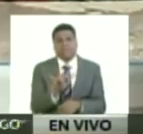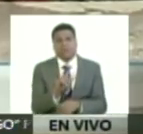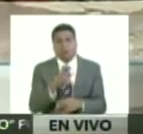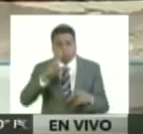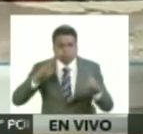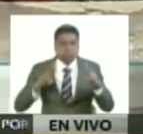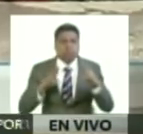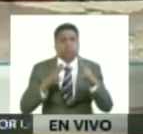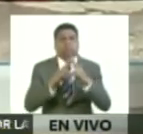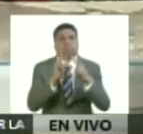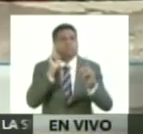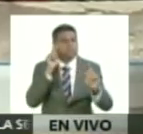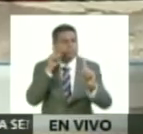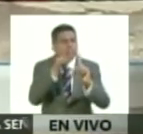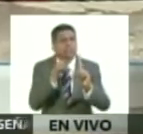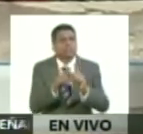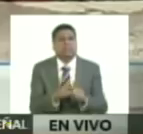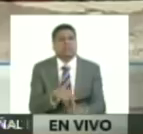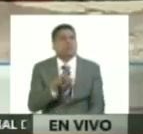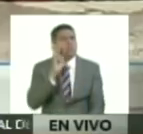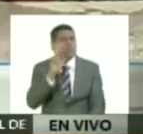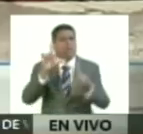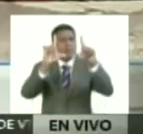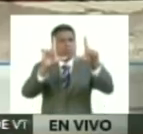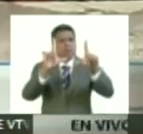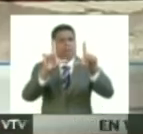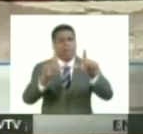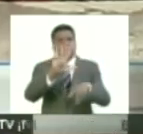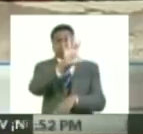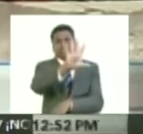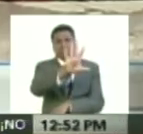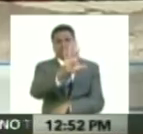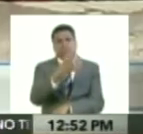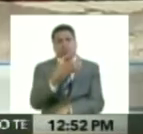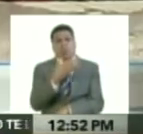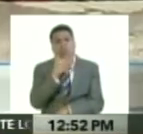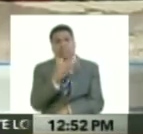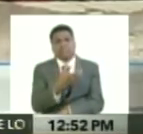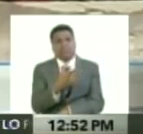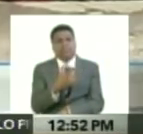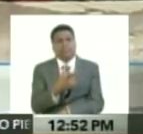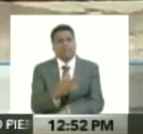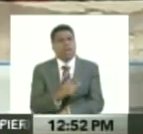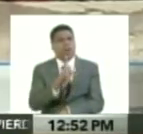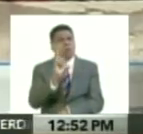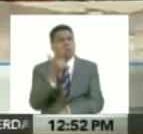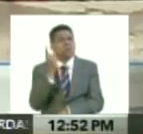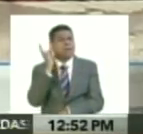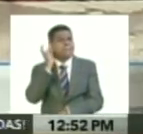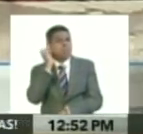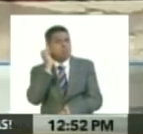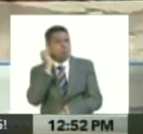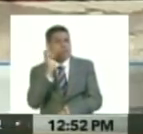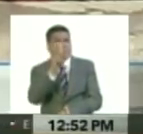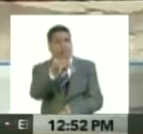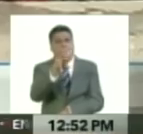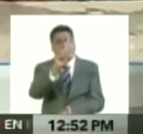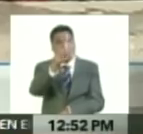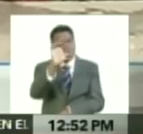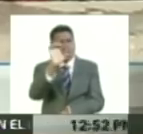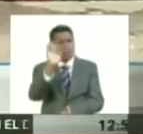Carlos Ocariz, no sé si ustedes vieron un programa del 5 de diciembre de la señora Patricia Poleón, donde muestra una serie de indicios, etcétera, de actos de